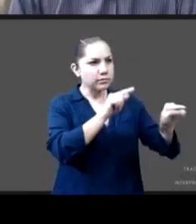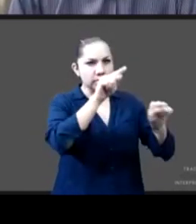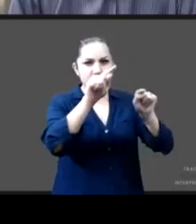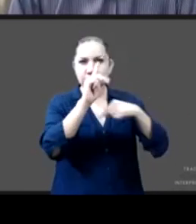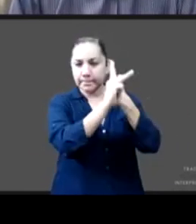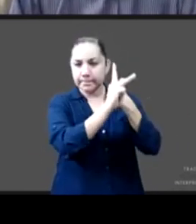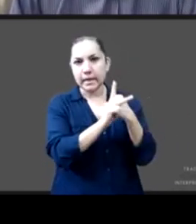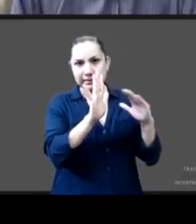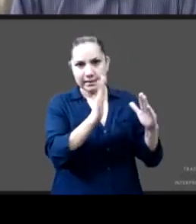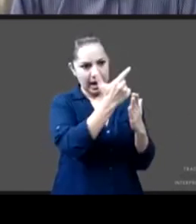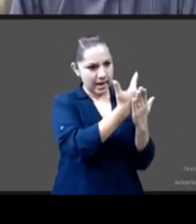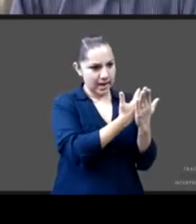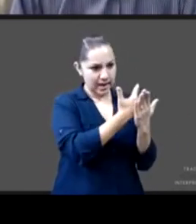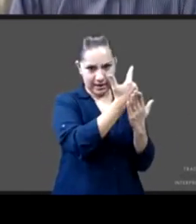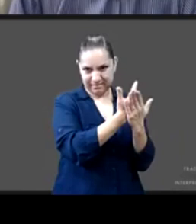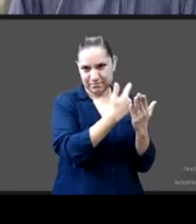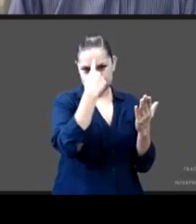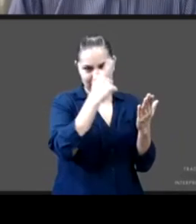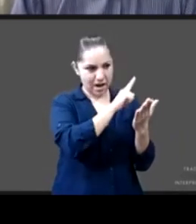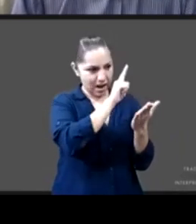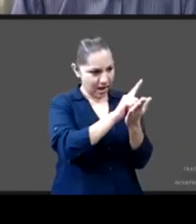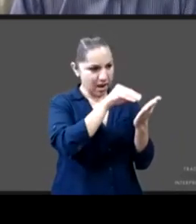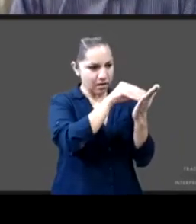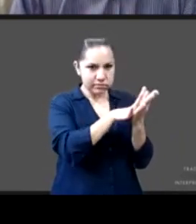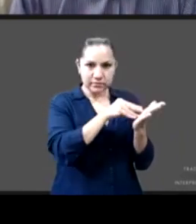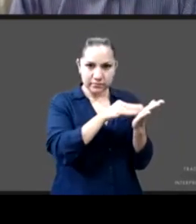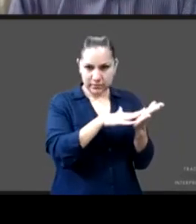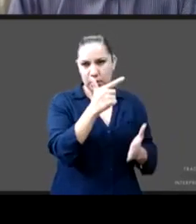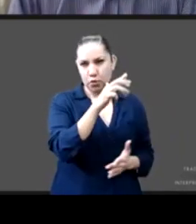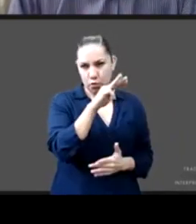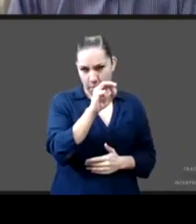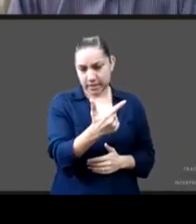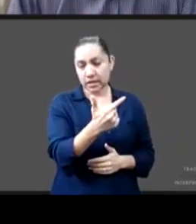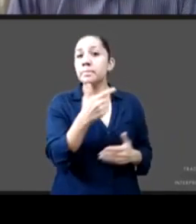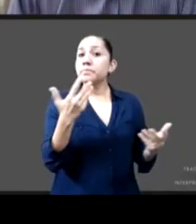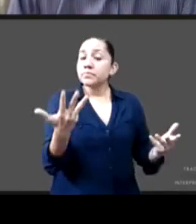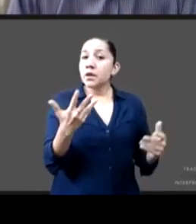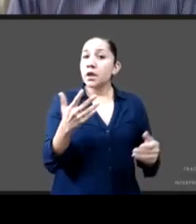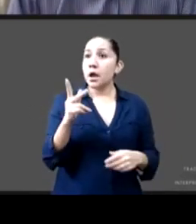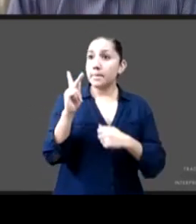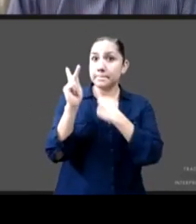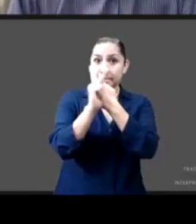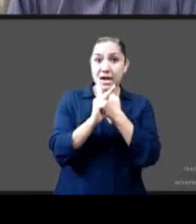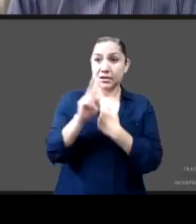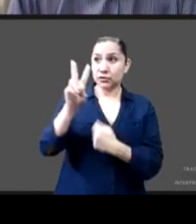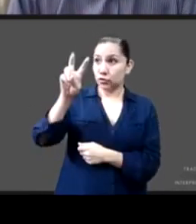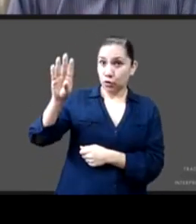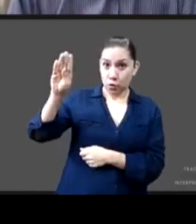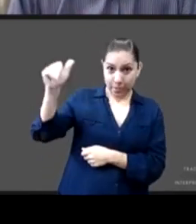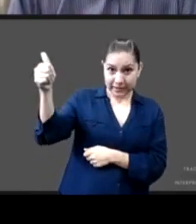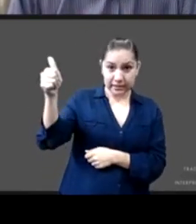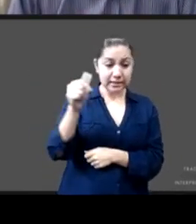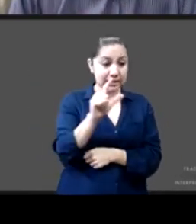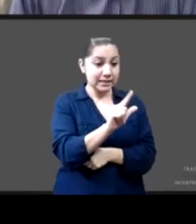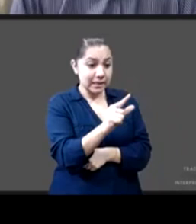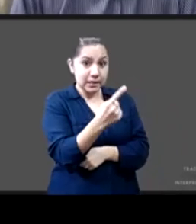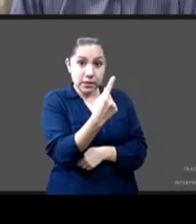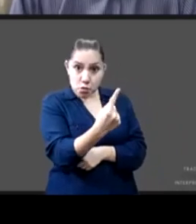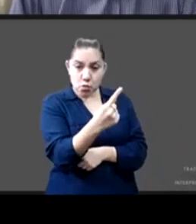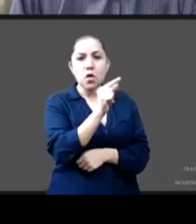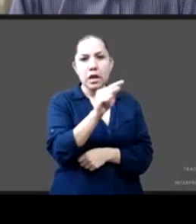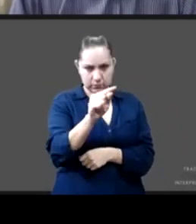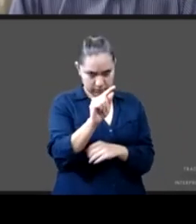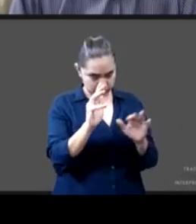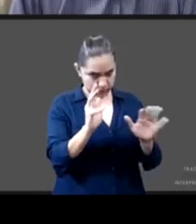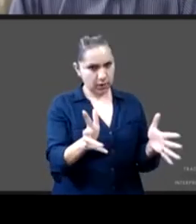la segunda edición. Y en datos preliminares les cuento que 71 países de 196 que nosotros revisamos ya tienen regulado lo que